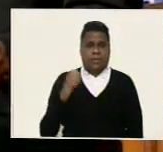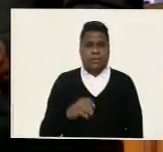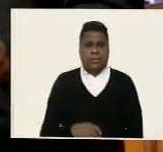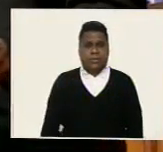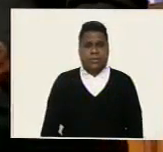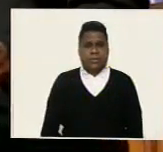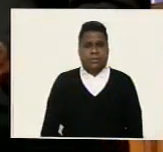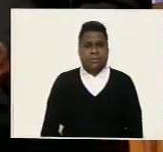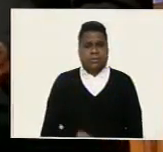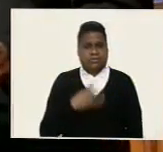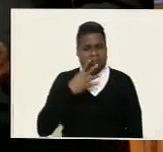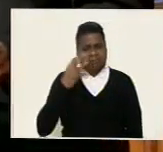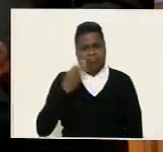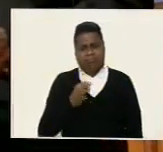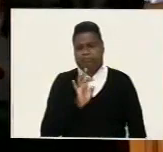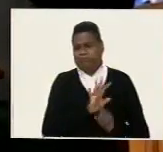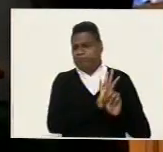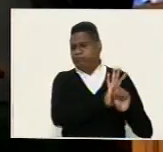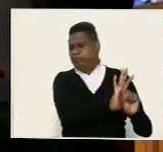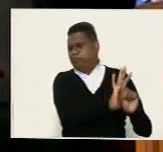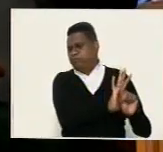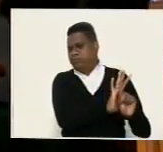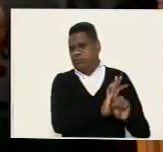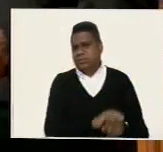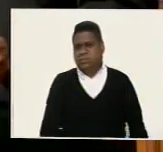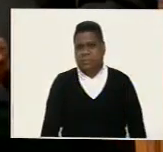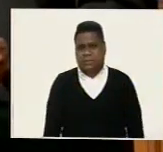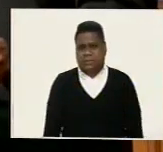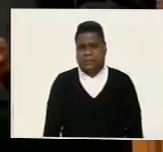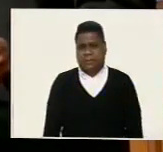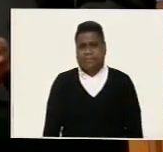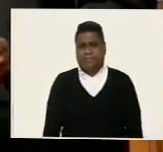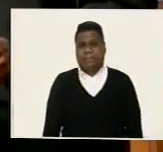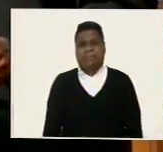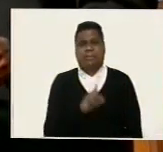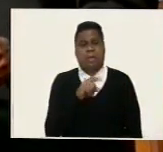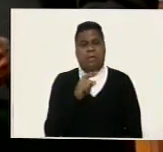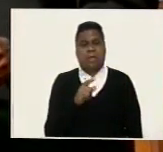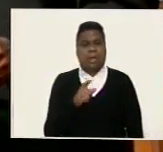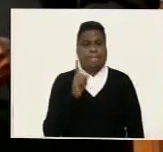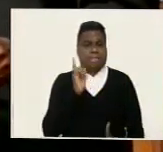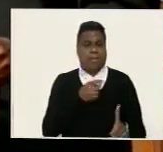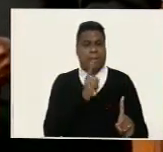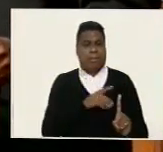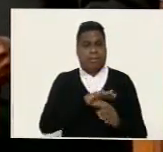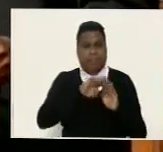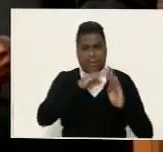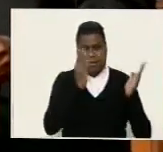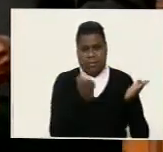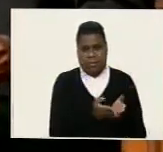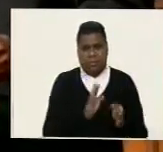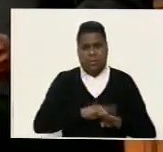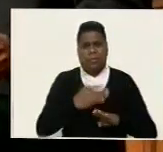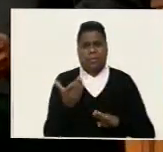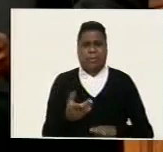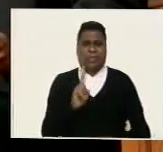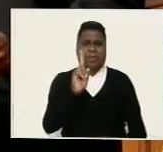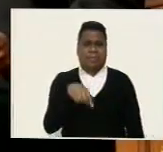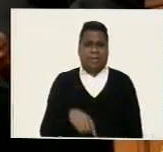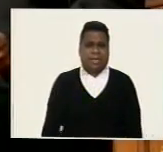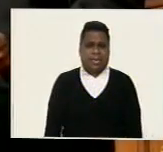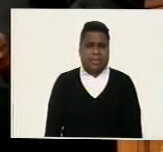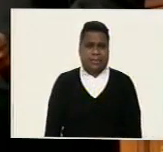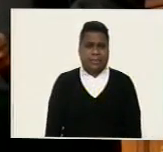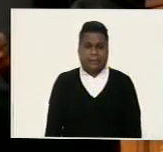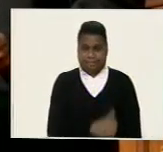escoria, que es de verdad una amenaza para el mundo, porque además de ser